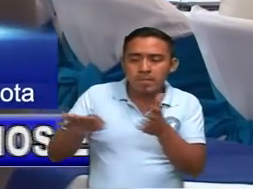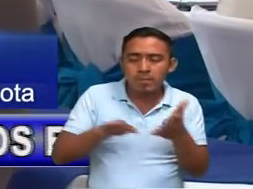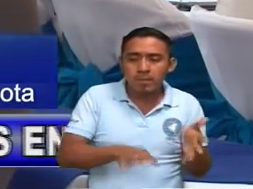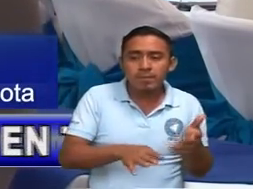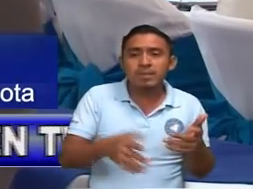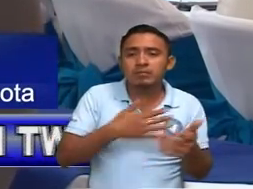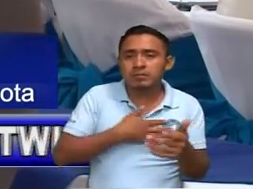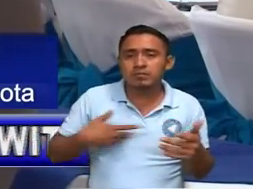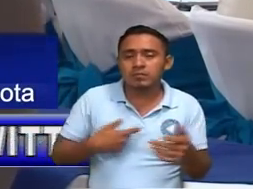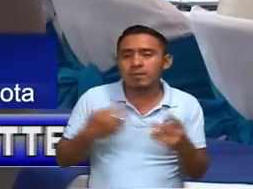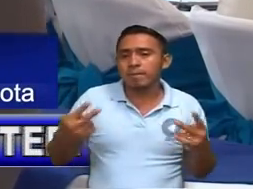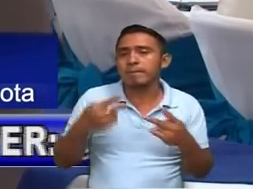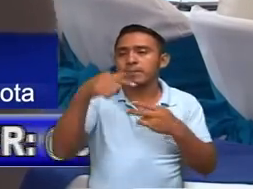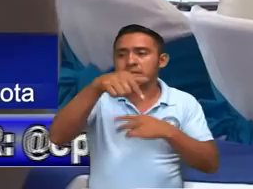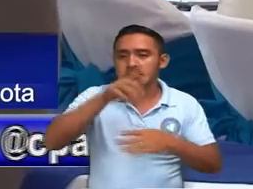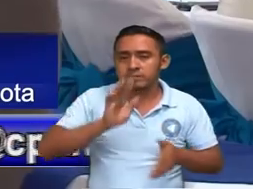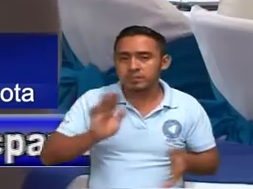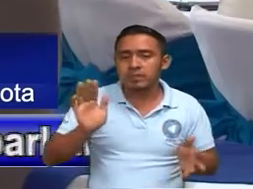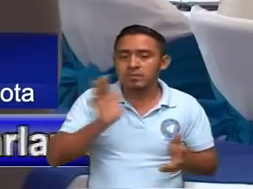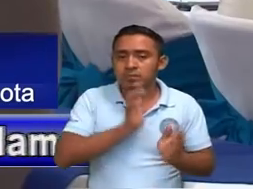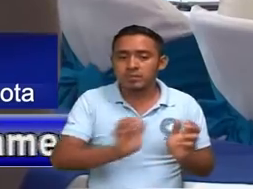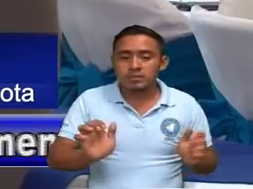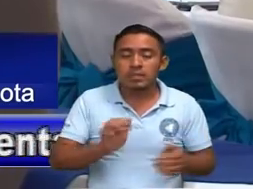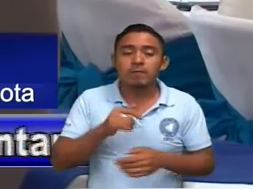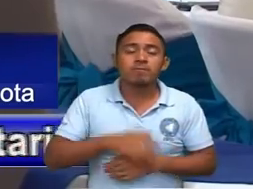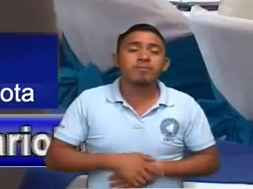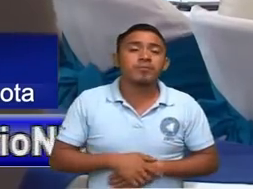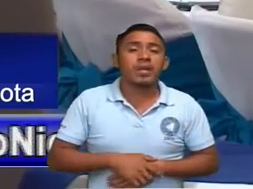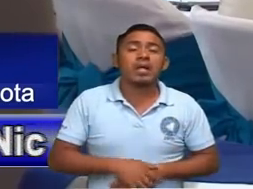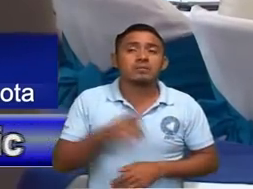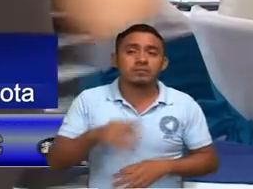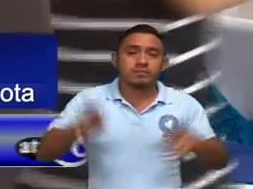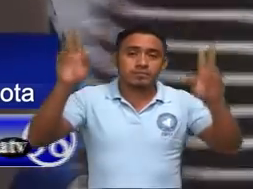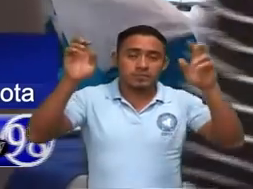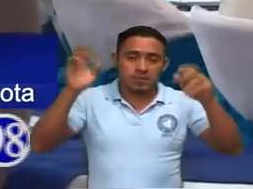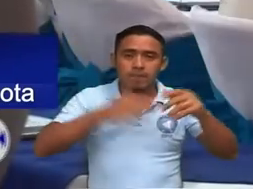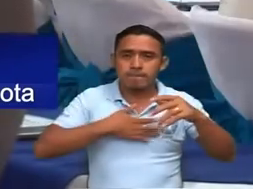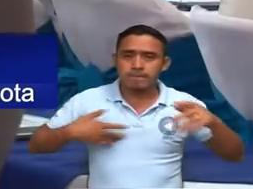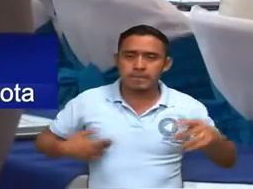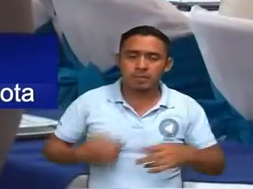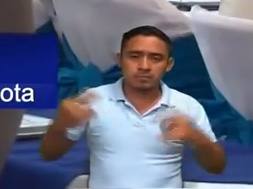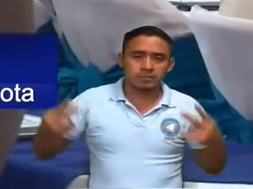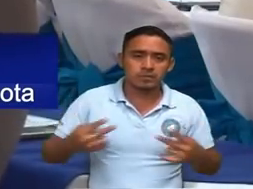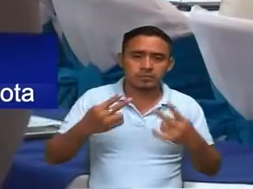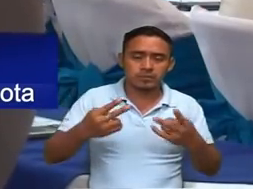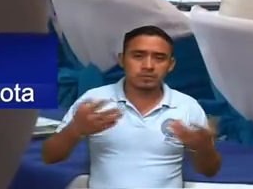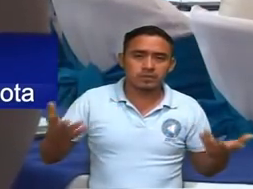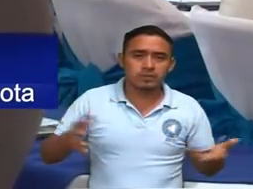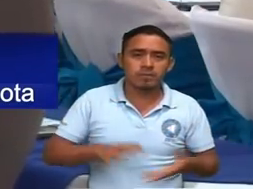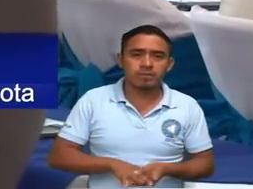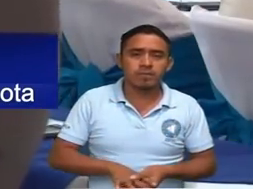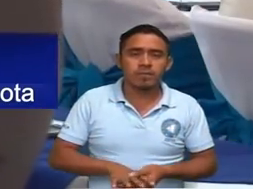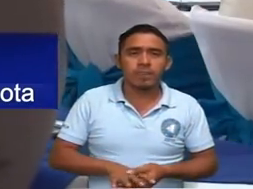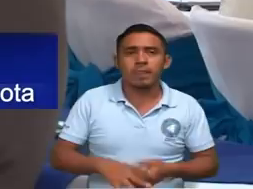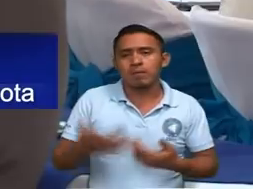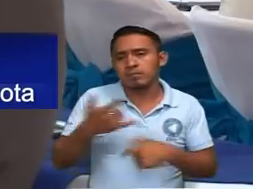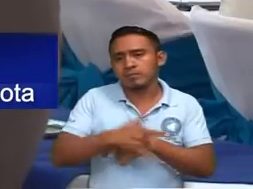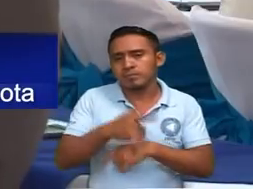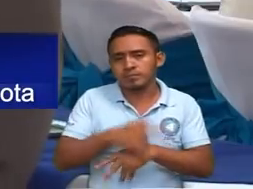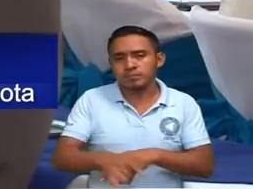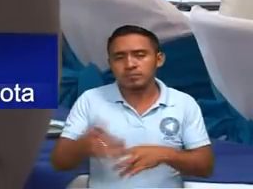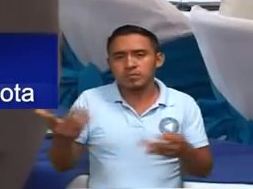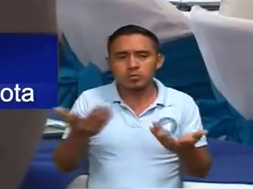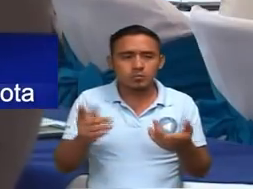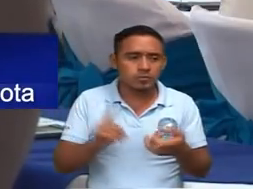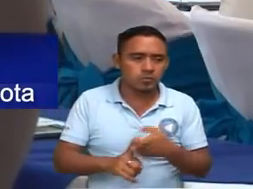calidad de vida de ese recién nacido. Entonces esta temática es muy importante para mejorar la calidad de vida de ese recién nacido. Entonces tratamos de abarcar